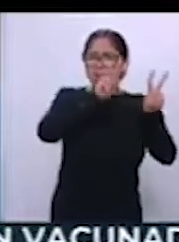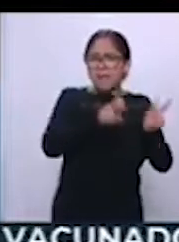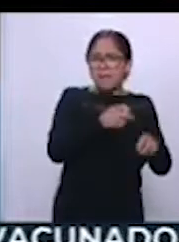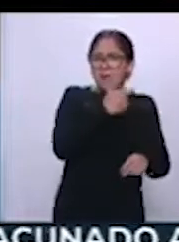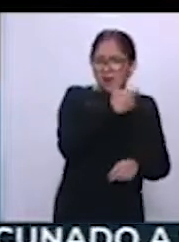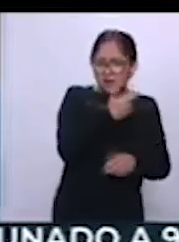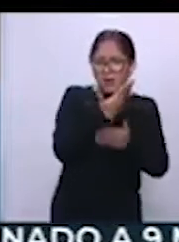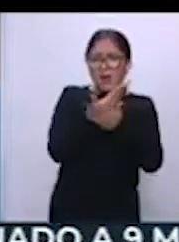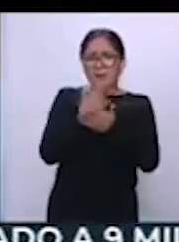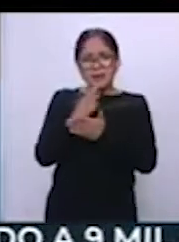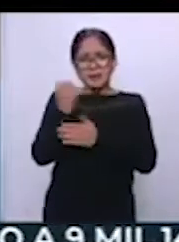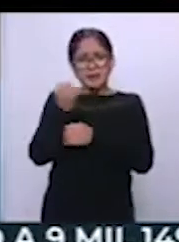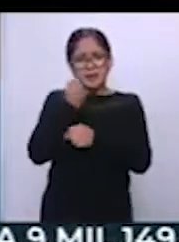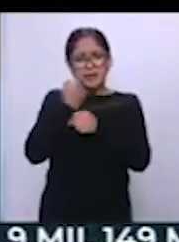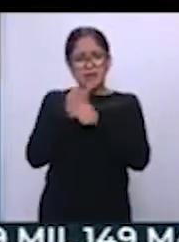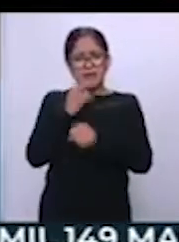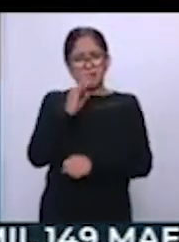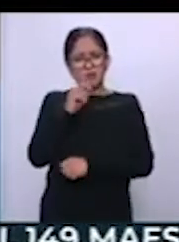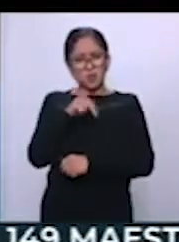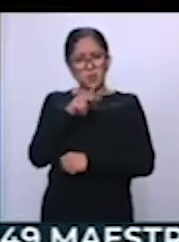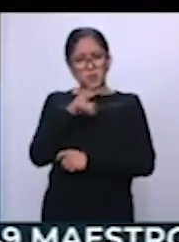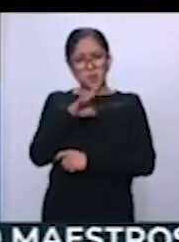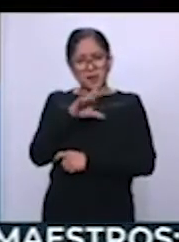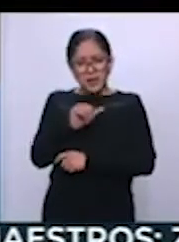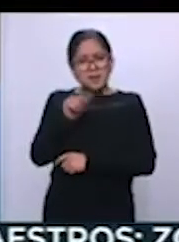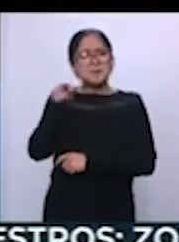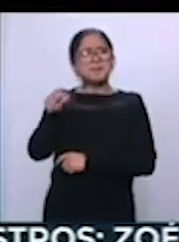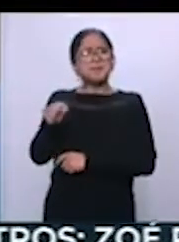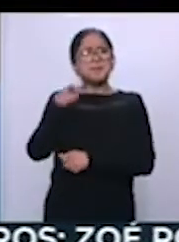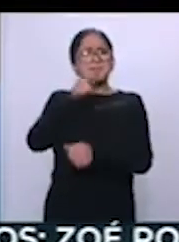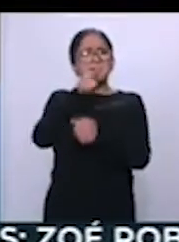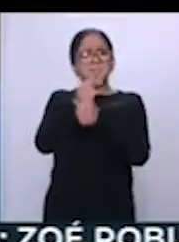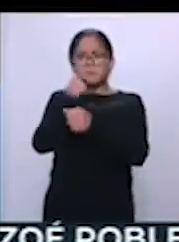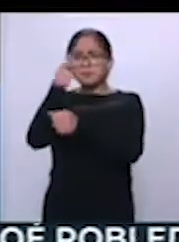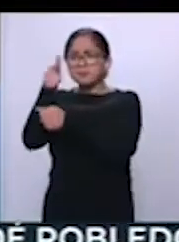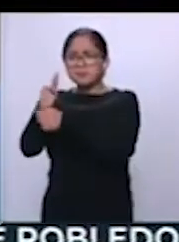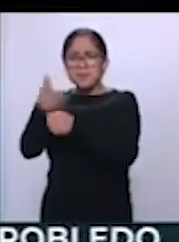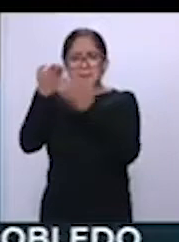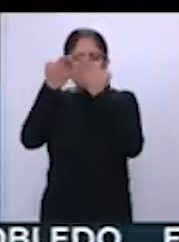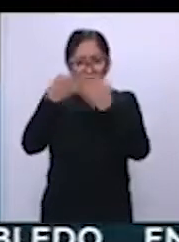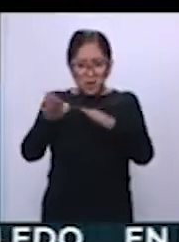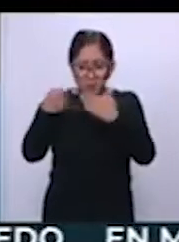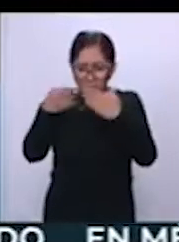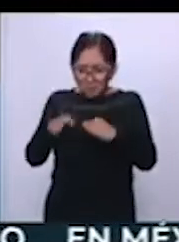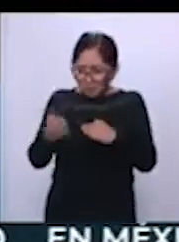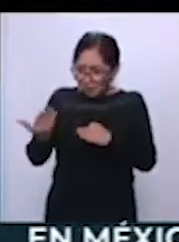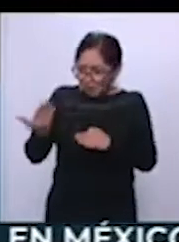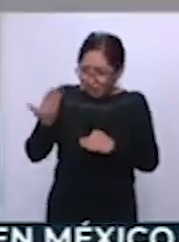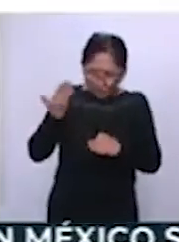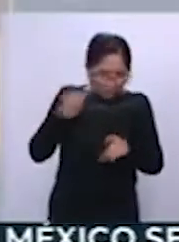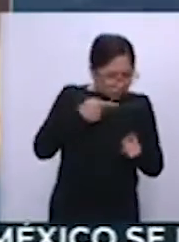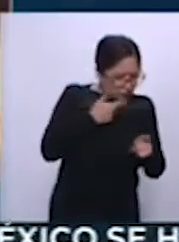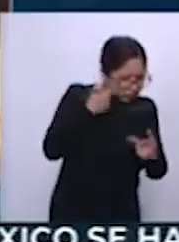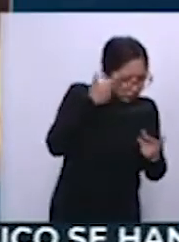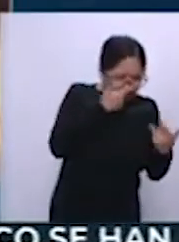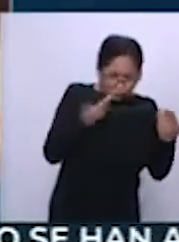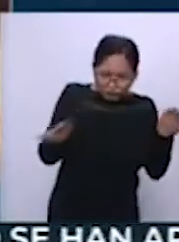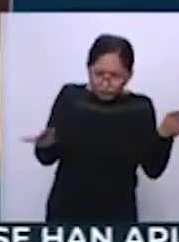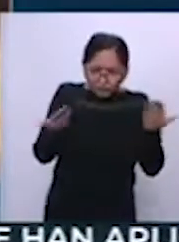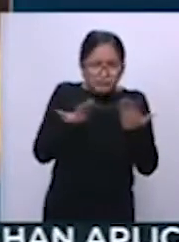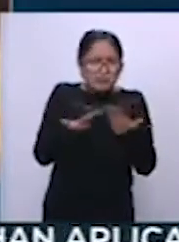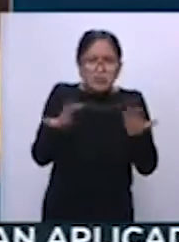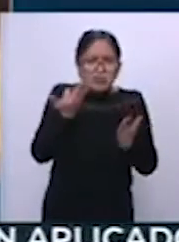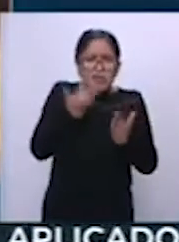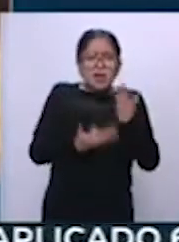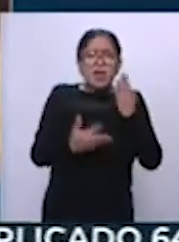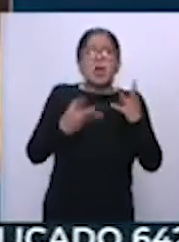la Secretaría de la Función Pública es que le hallaron cuentas no reportadas de él o de su pareja por 18